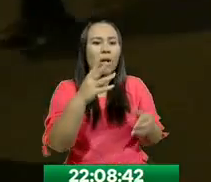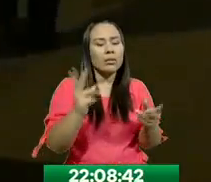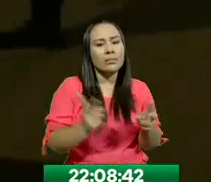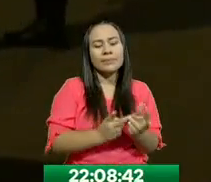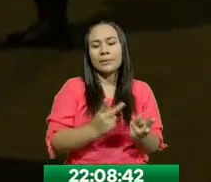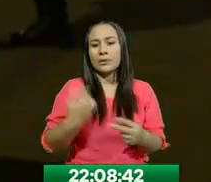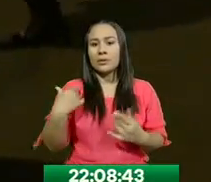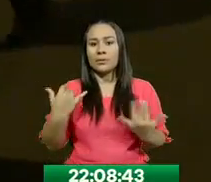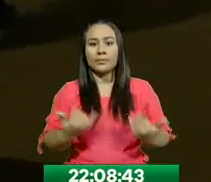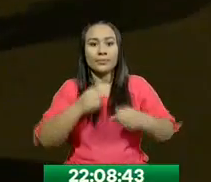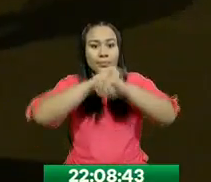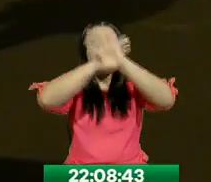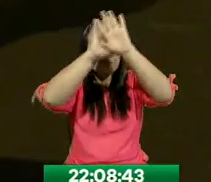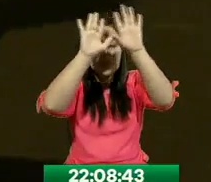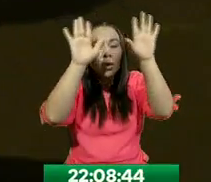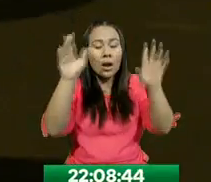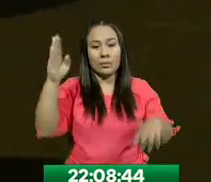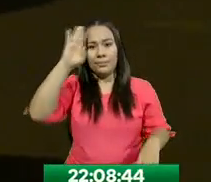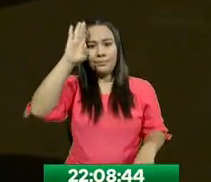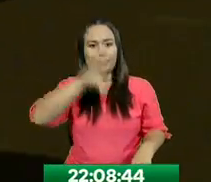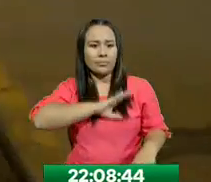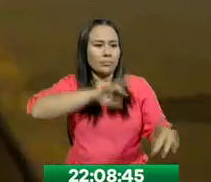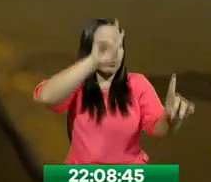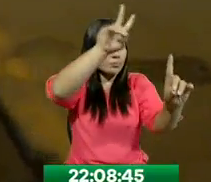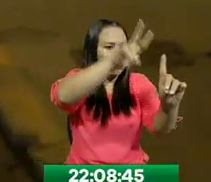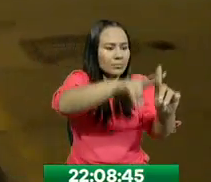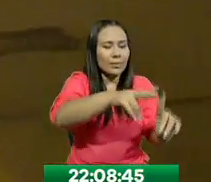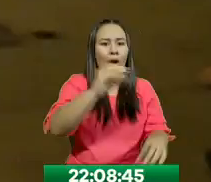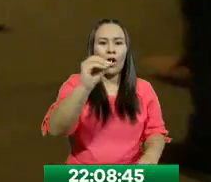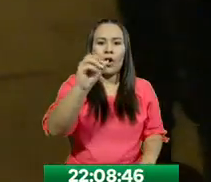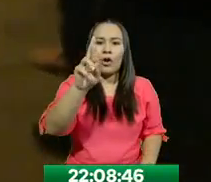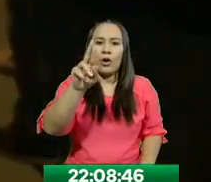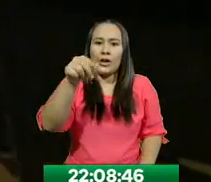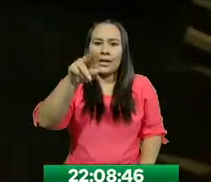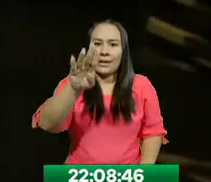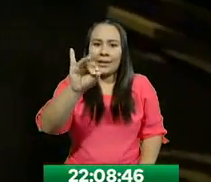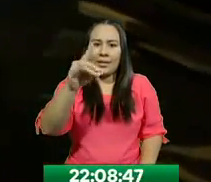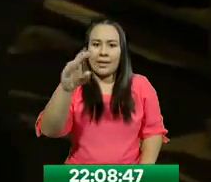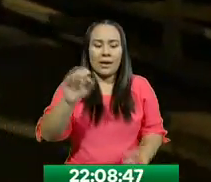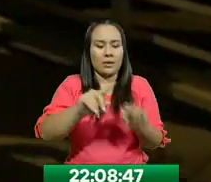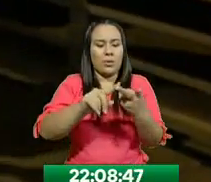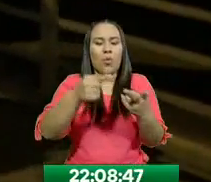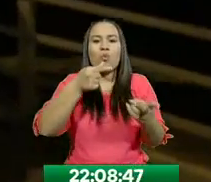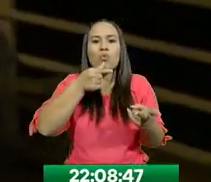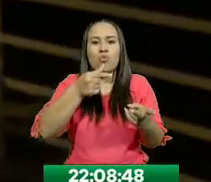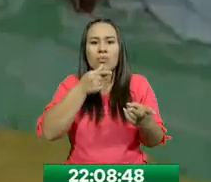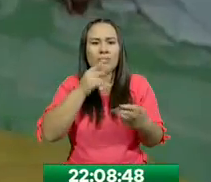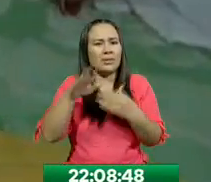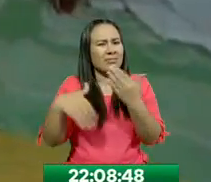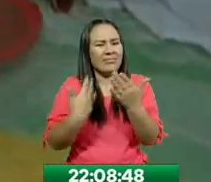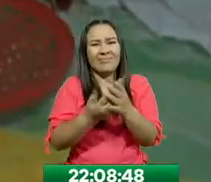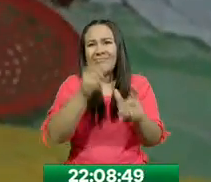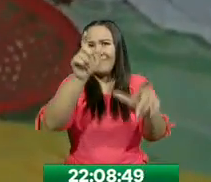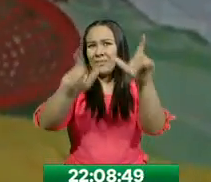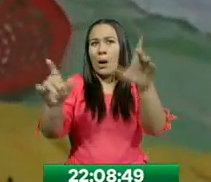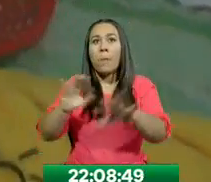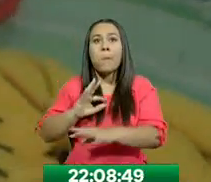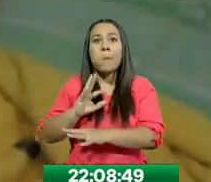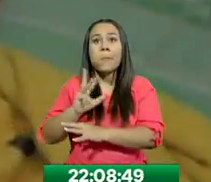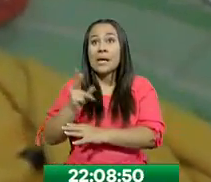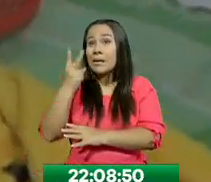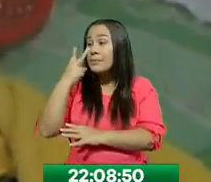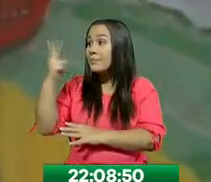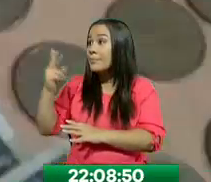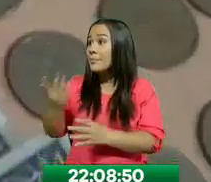la madrugada en sectores como orquídeas barrio fátima y el guabito entre las